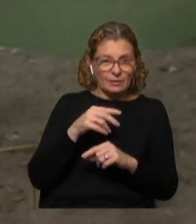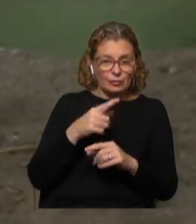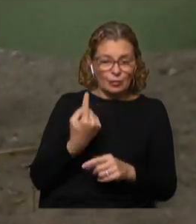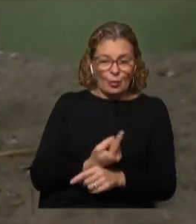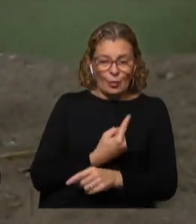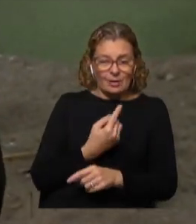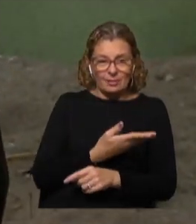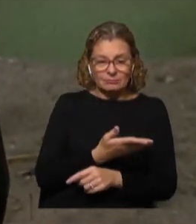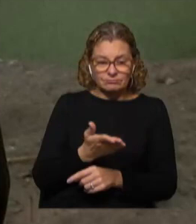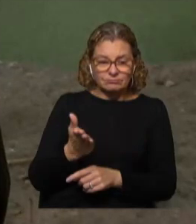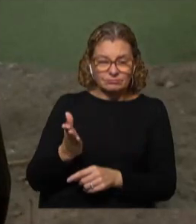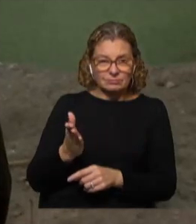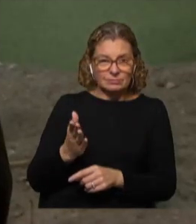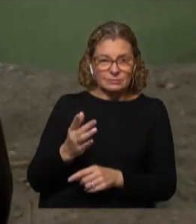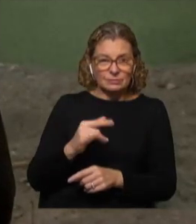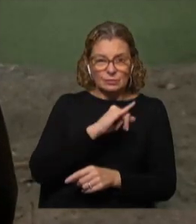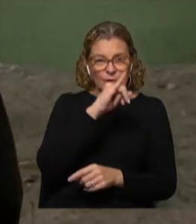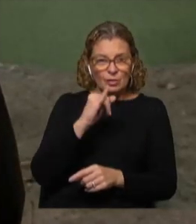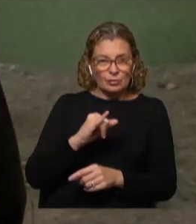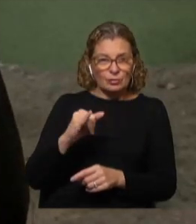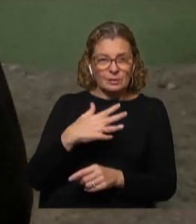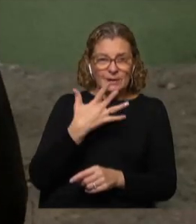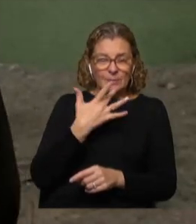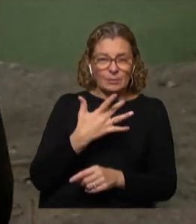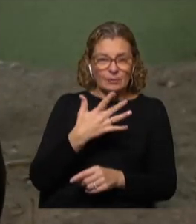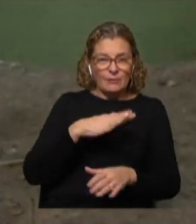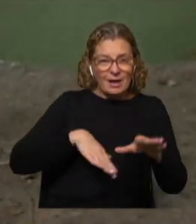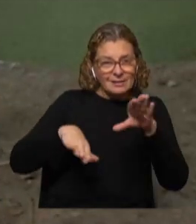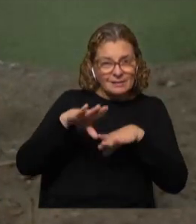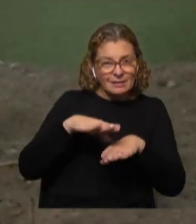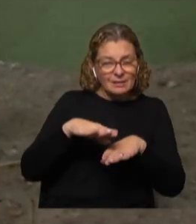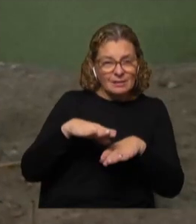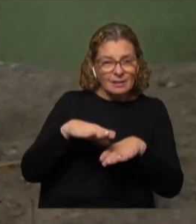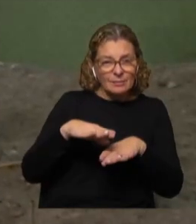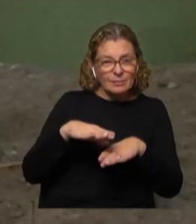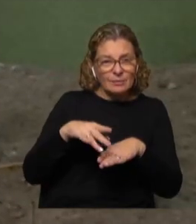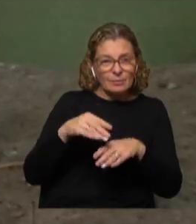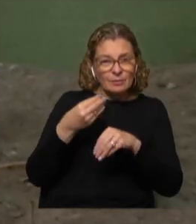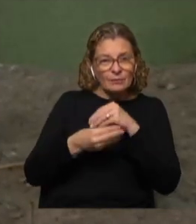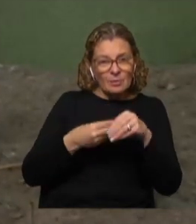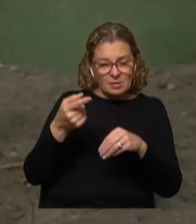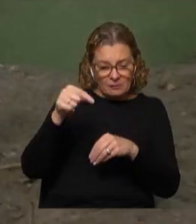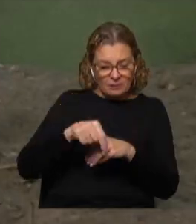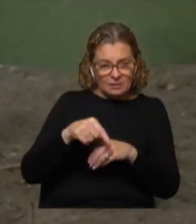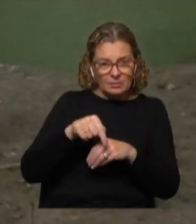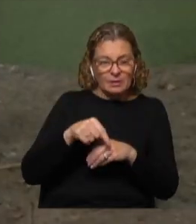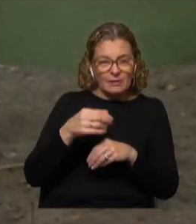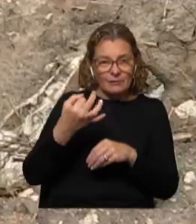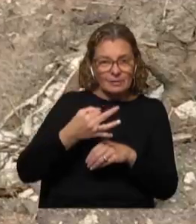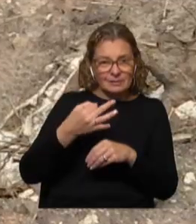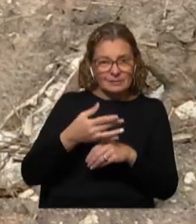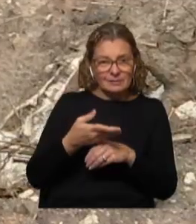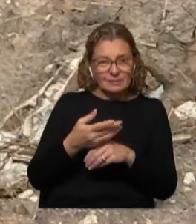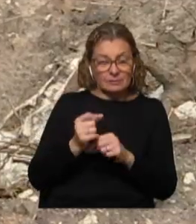desolada. Era una zona hermosa, se bañaban mis nietos, nos bañábamos nosotros, hacíamos picnic con mi familia acá. En realidad esto me